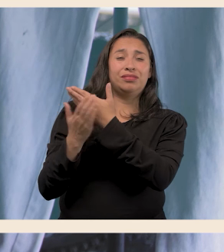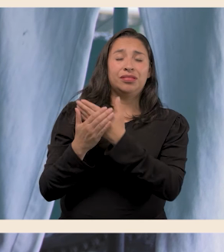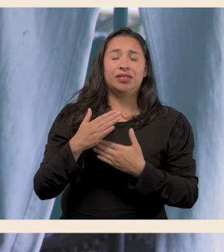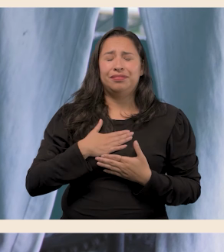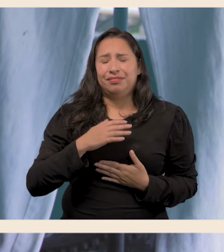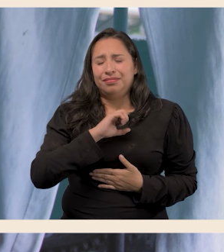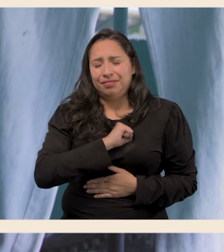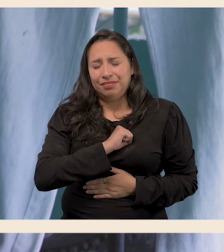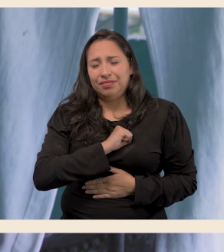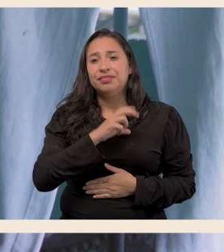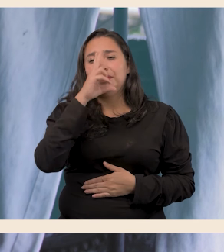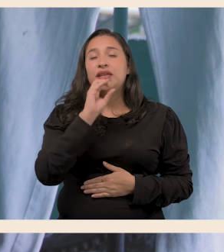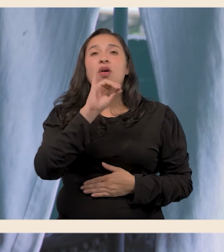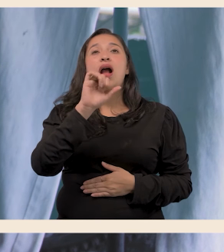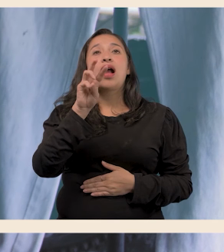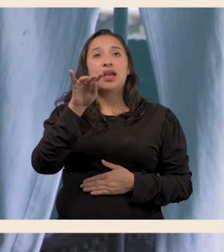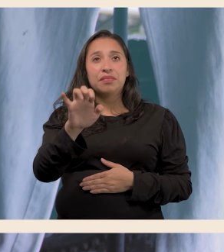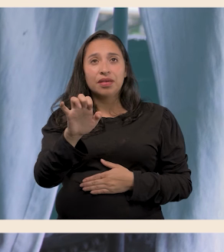pasó eso a Jaimito,